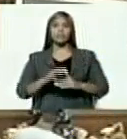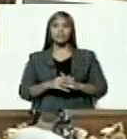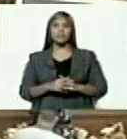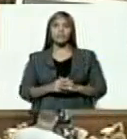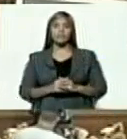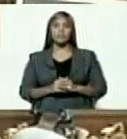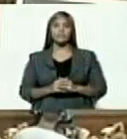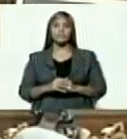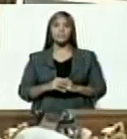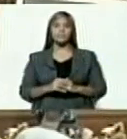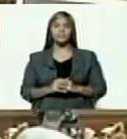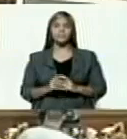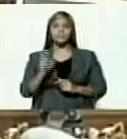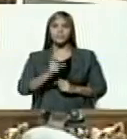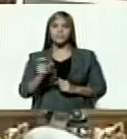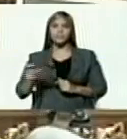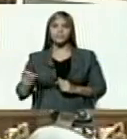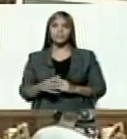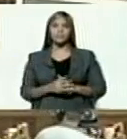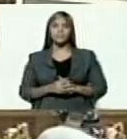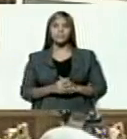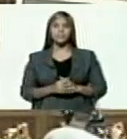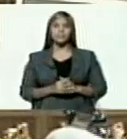la plenaria.